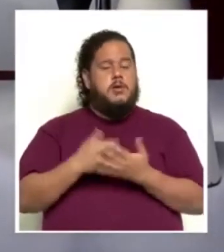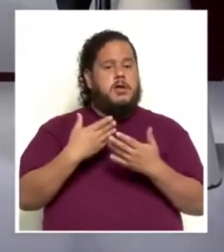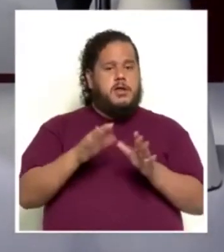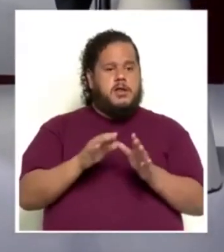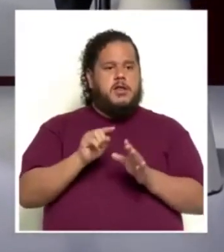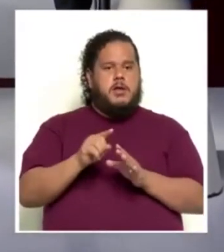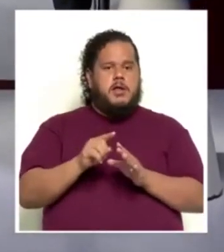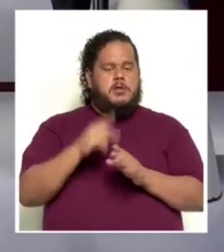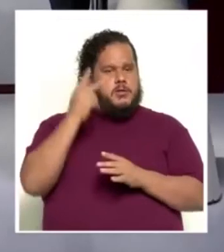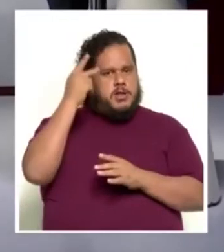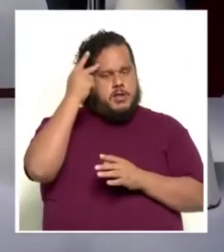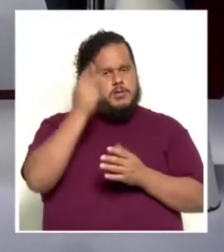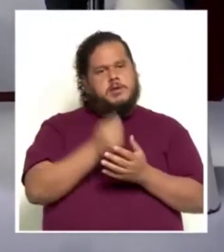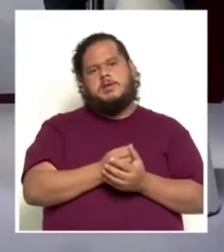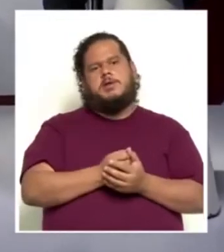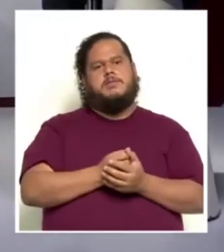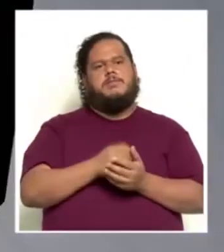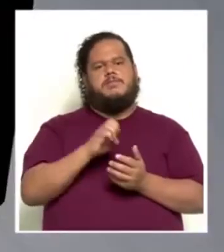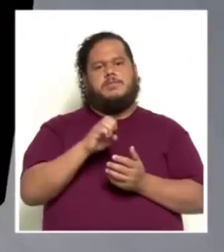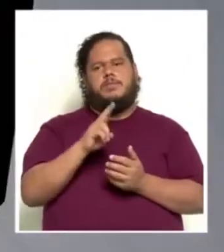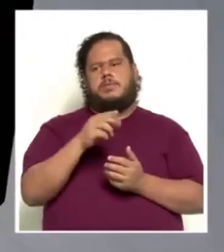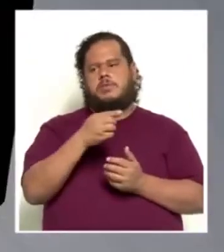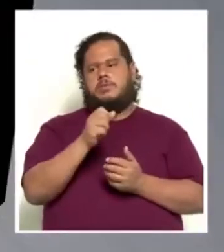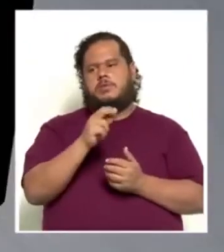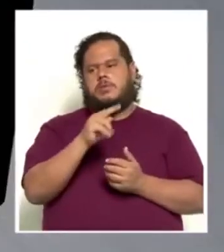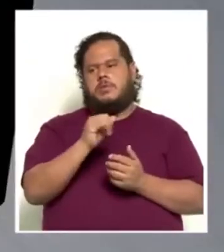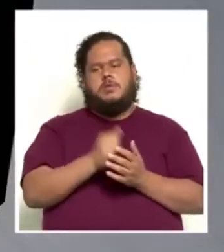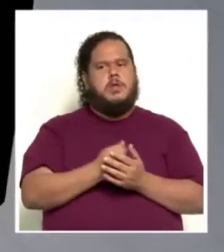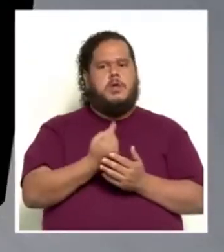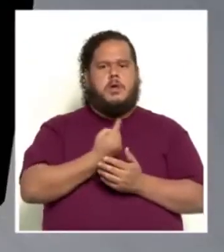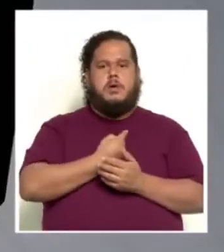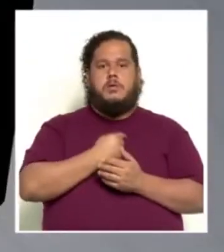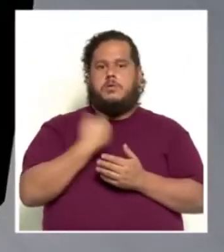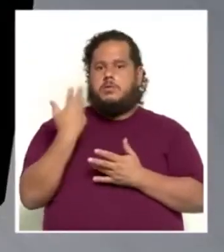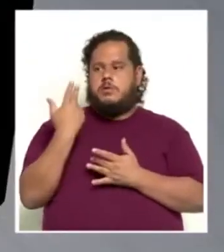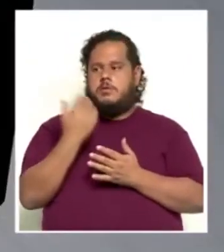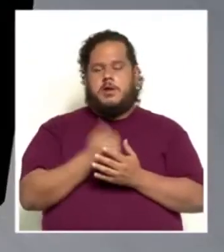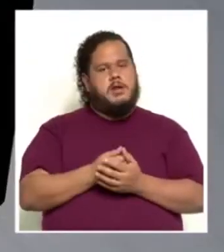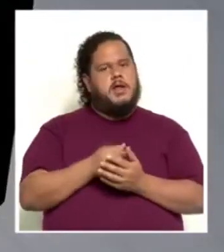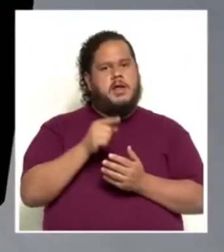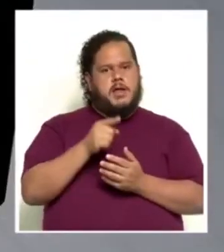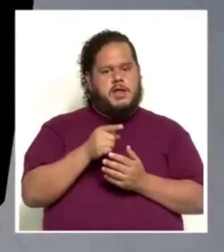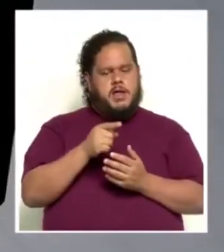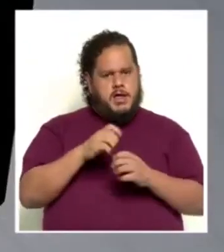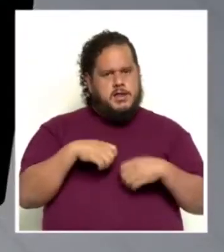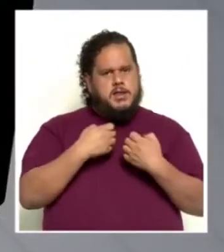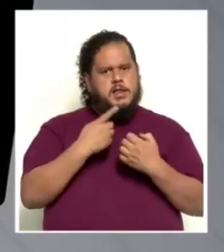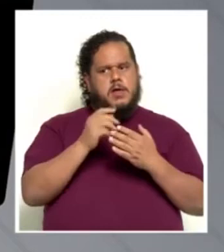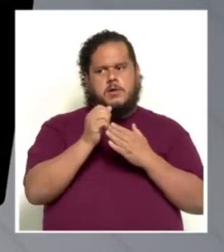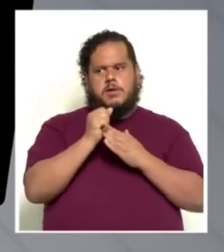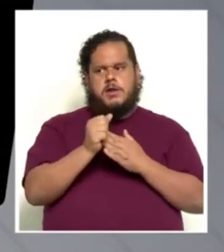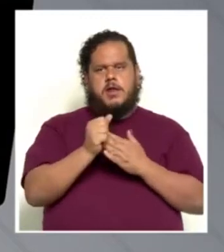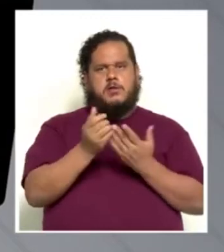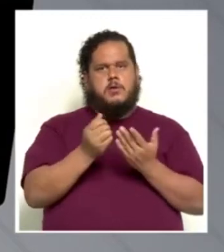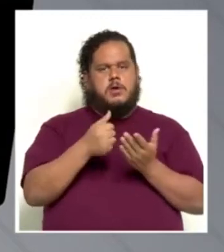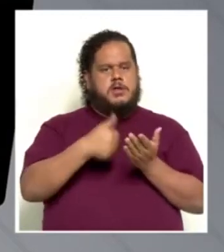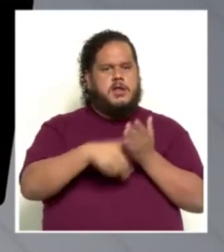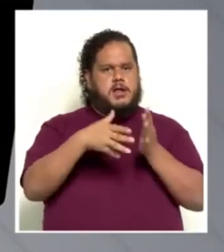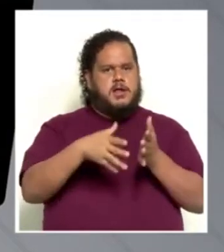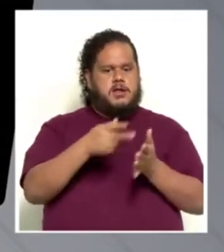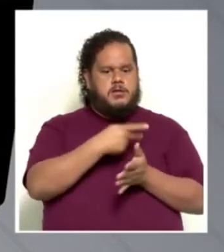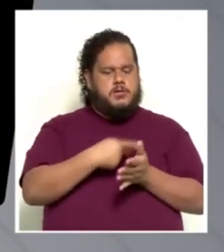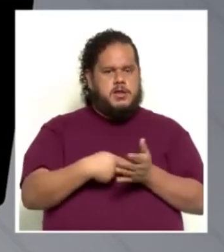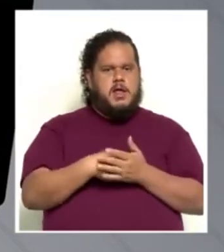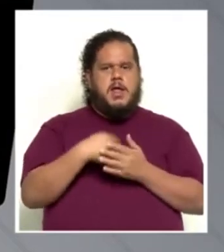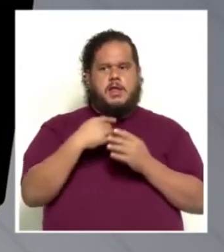esto que es la política. Eugenia, aprovecho. Uno esperaría que haya un liderazgo del candidato presidencial, de la figura, del